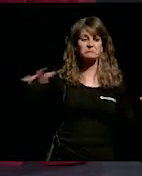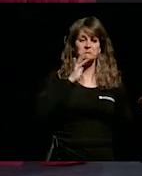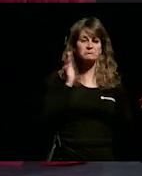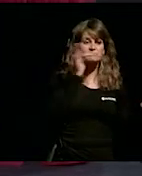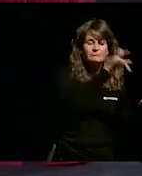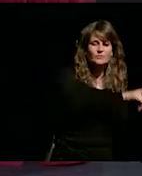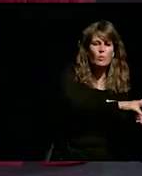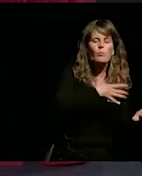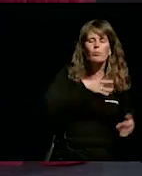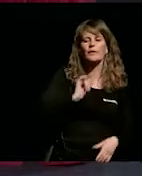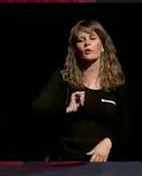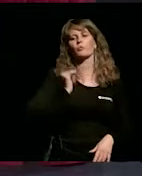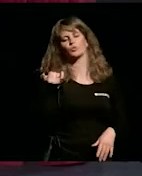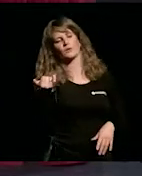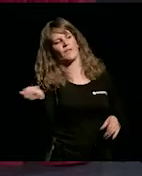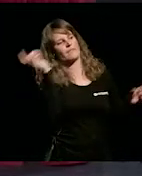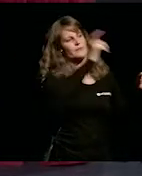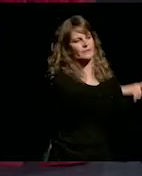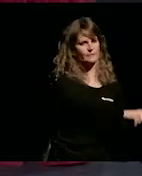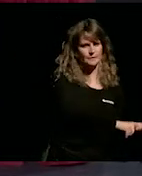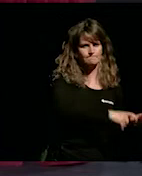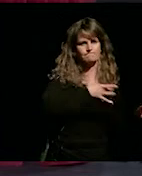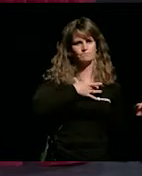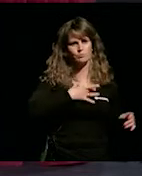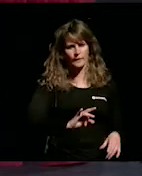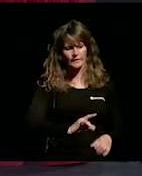puedan tener la oportunidad de participar.